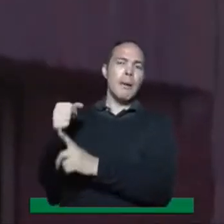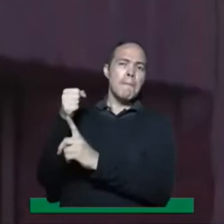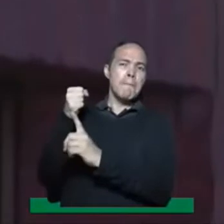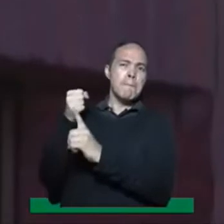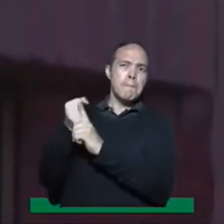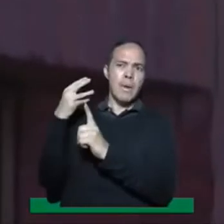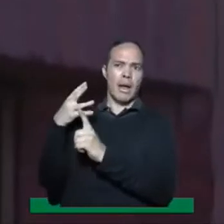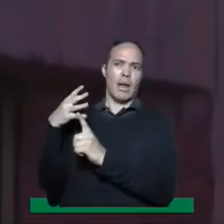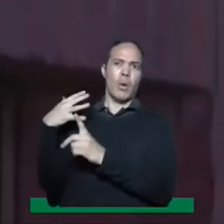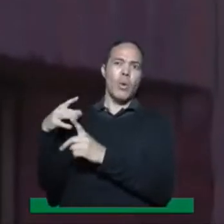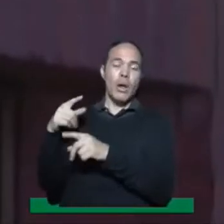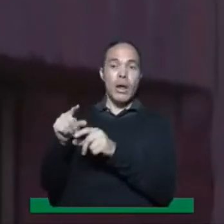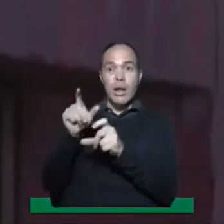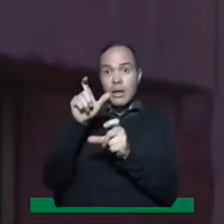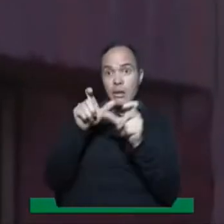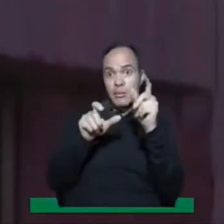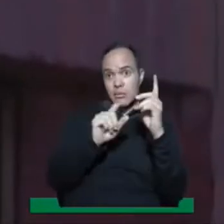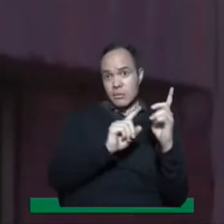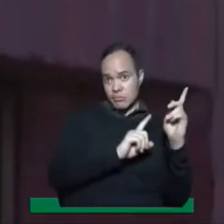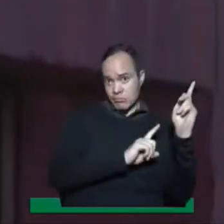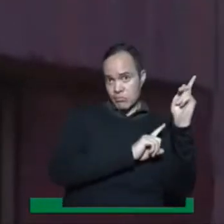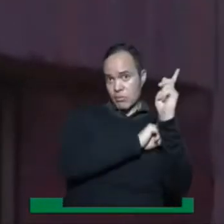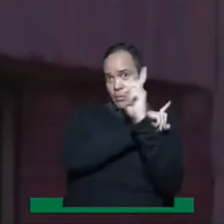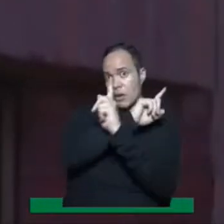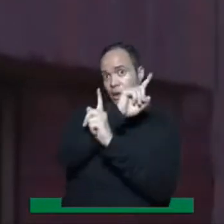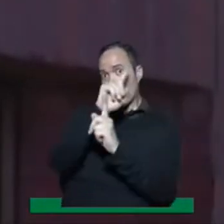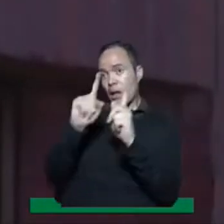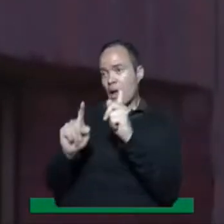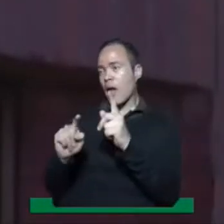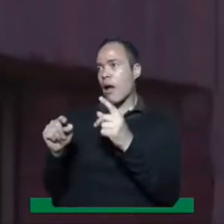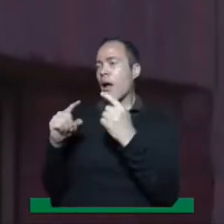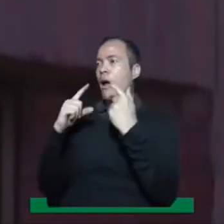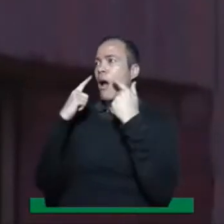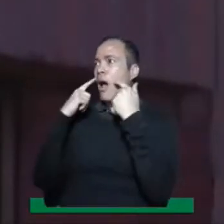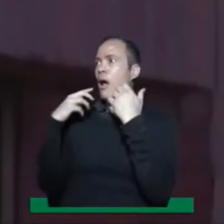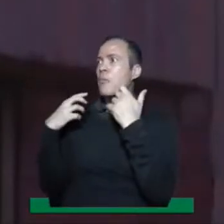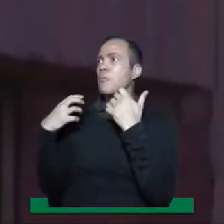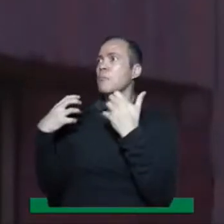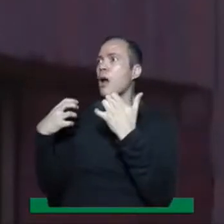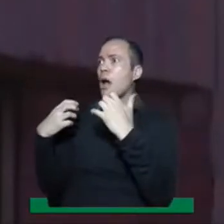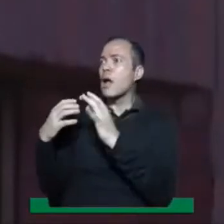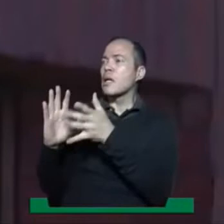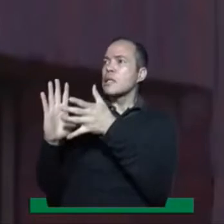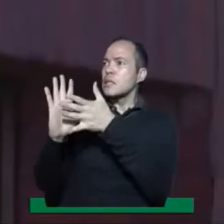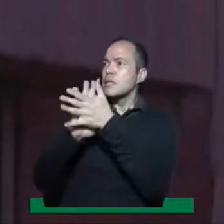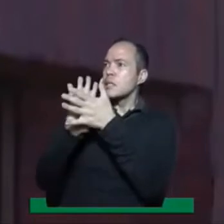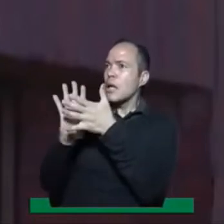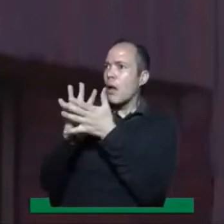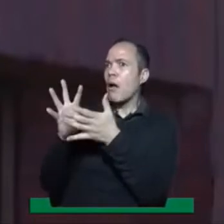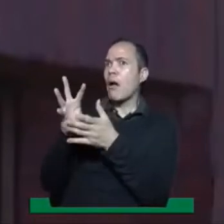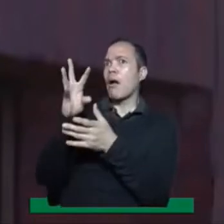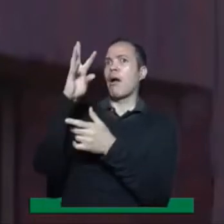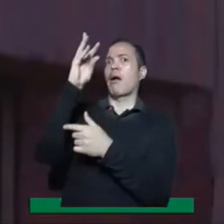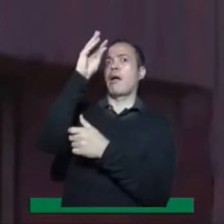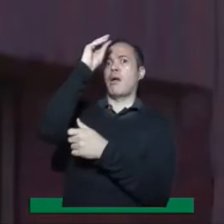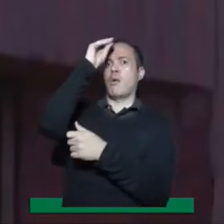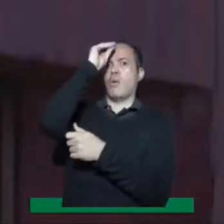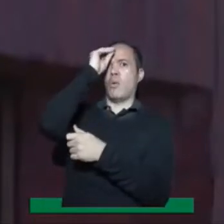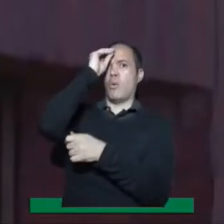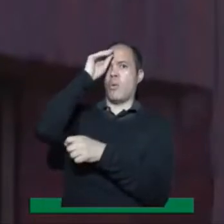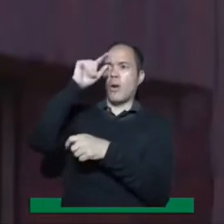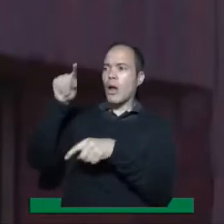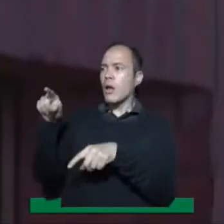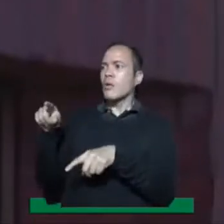que estaban viniendo de otros países a enseñarme y que vieron en lo que en otro hablábamos de que había mucho potencial en ese